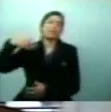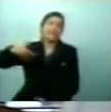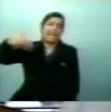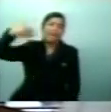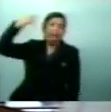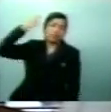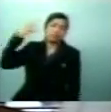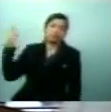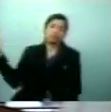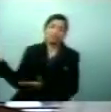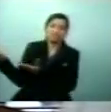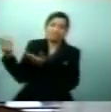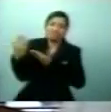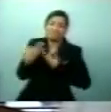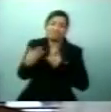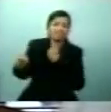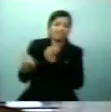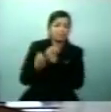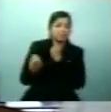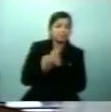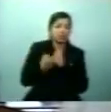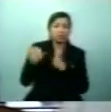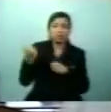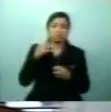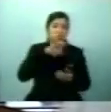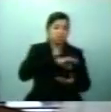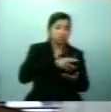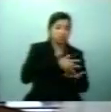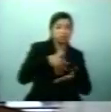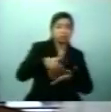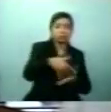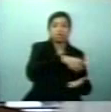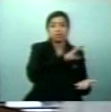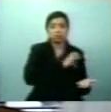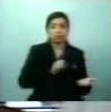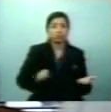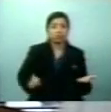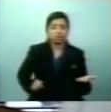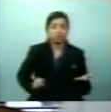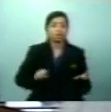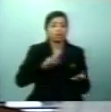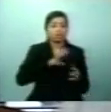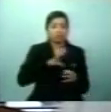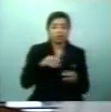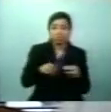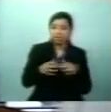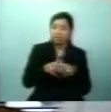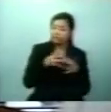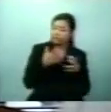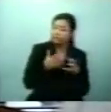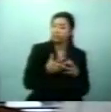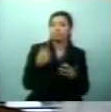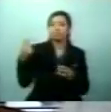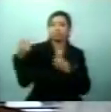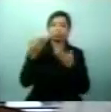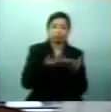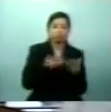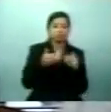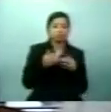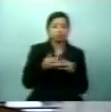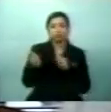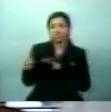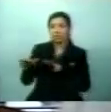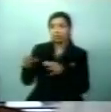y cuyos beneficios han alcanzado a muchas familias salvadoreñas. Agradezco además a los equipos